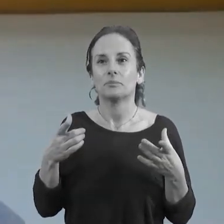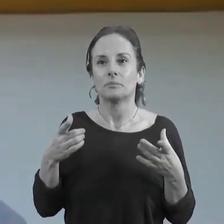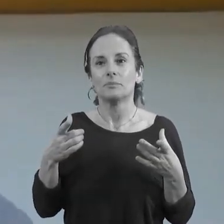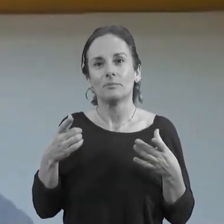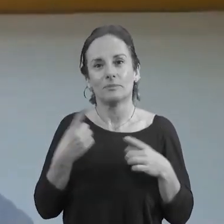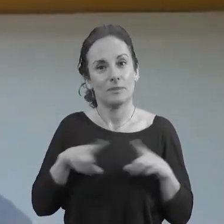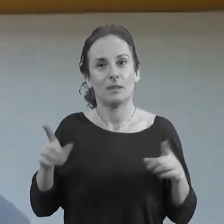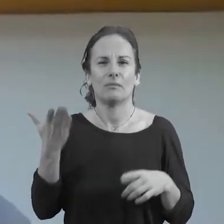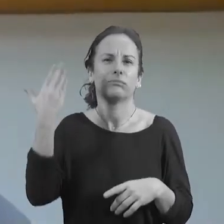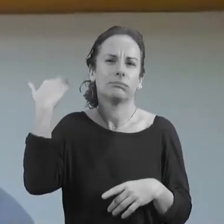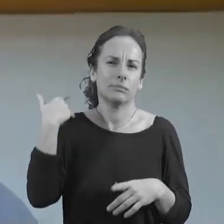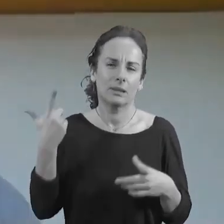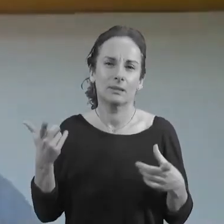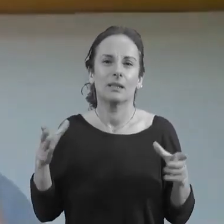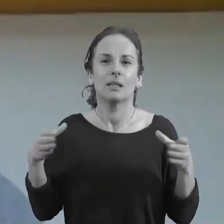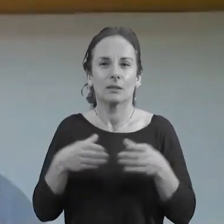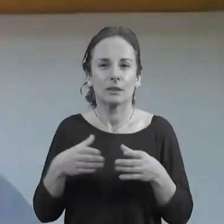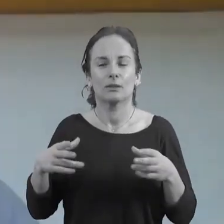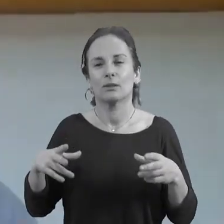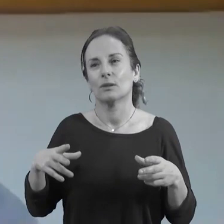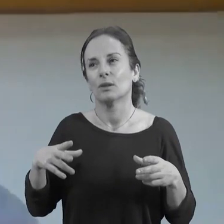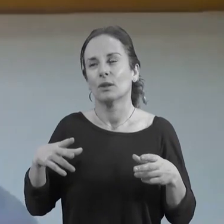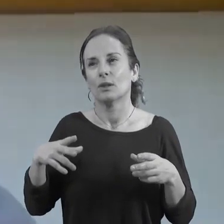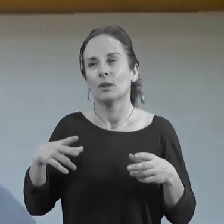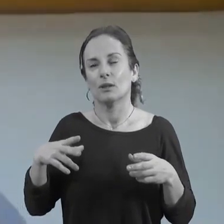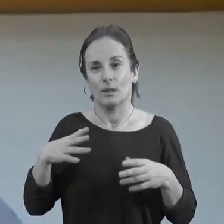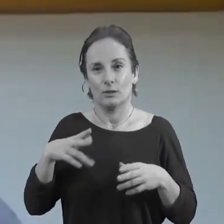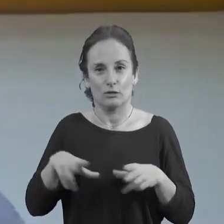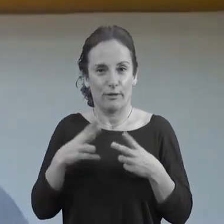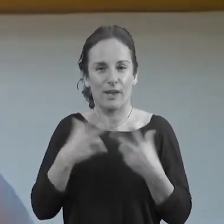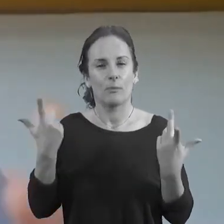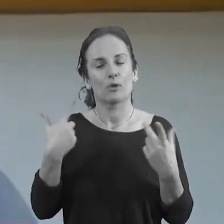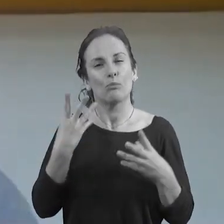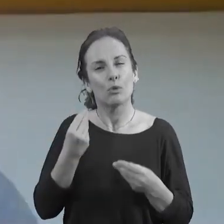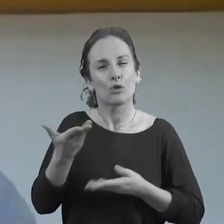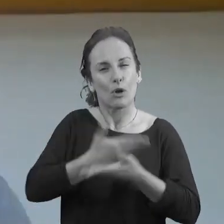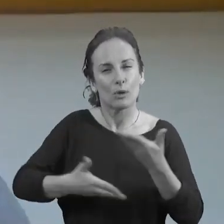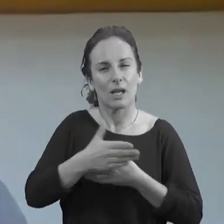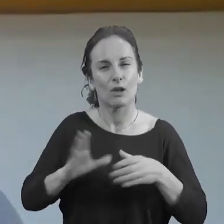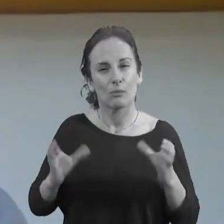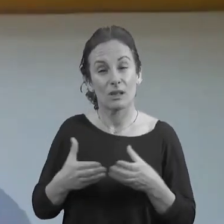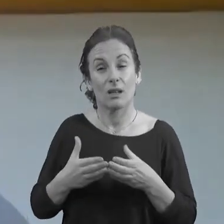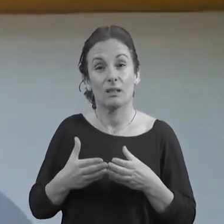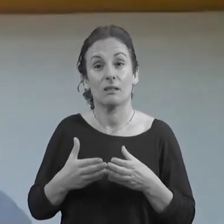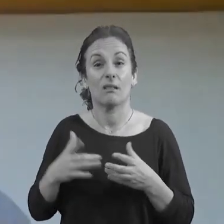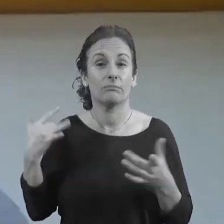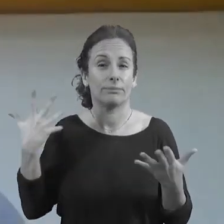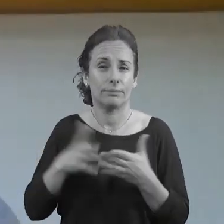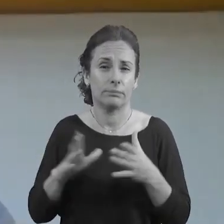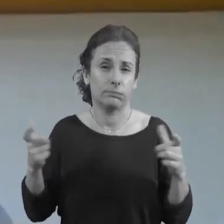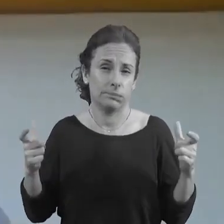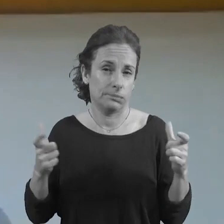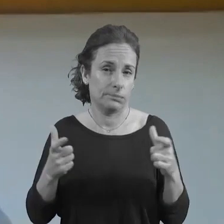social se trabajaba mucho desde lo comunitario, ¿no? Y creo que al final la pérdida de espacios de estos tiene que ver con la pérdida